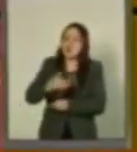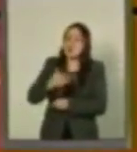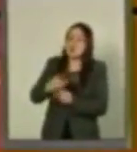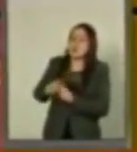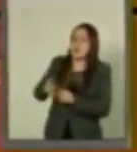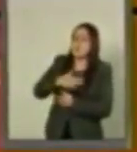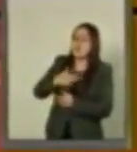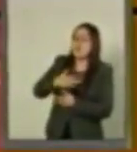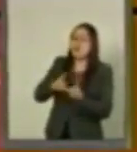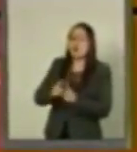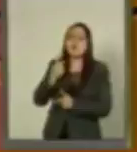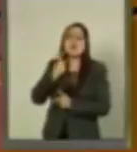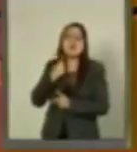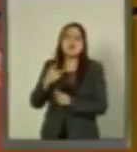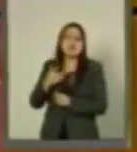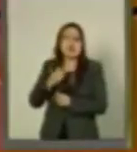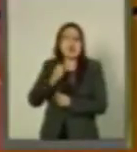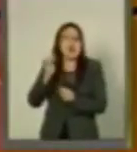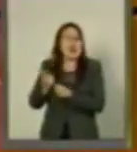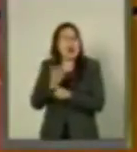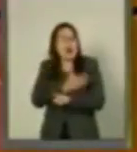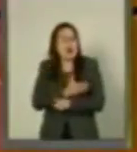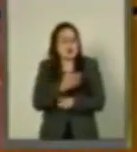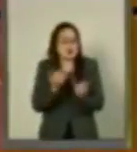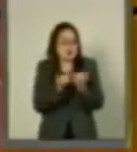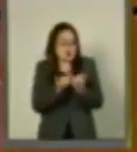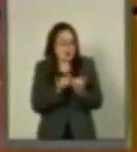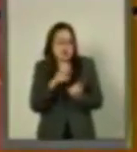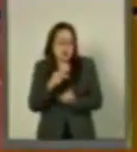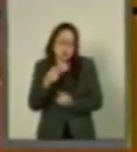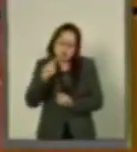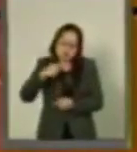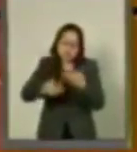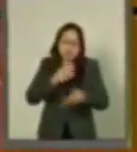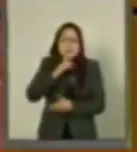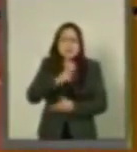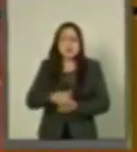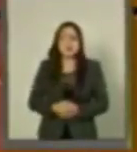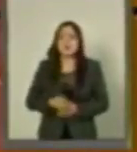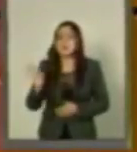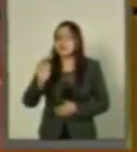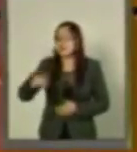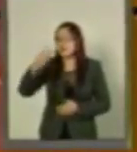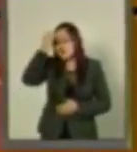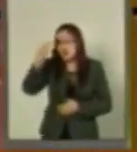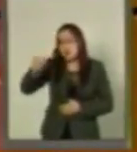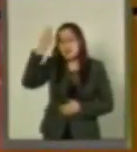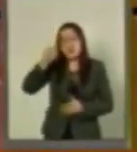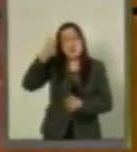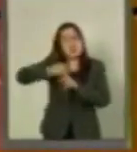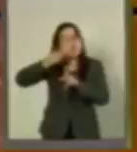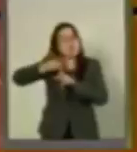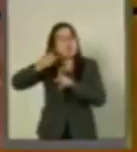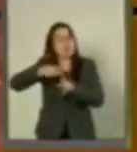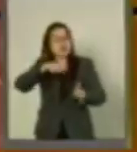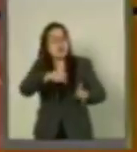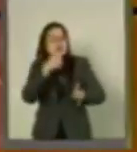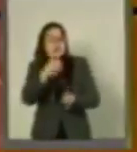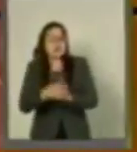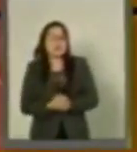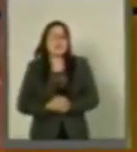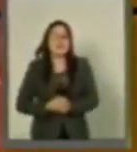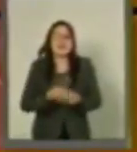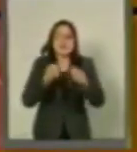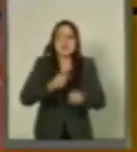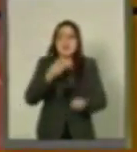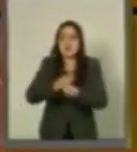políticos como ocurría en el pasado cercano. Ya se les olvidó a quienes se dedican a criticar que la seguridad